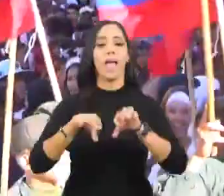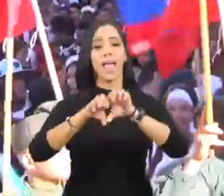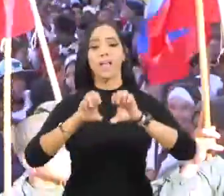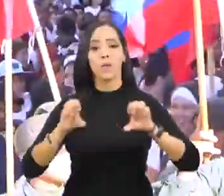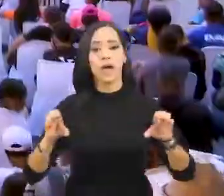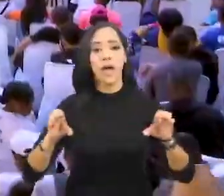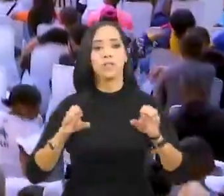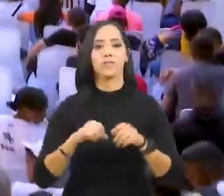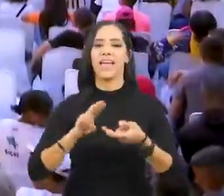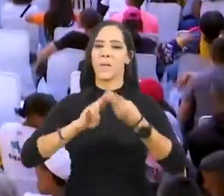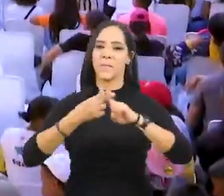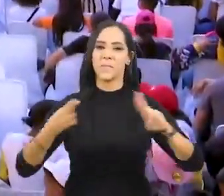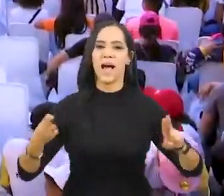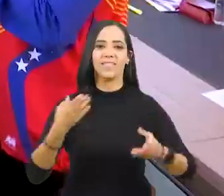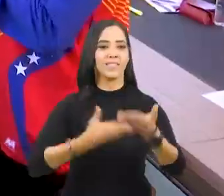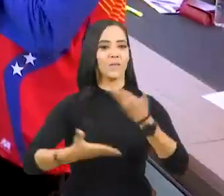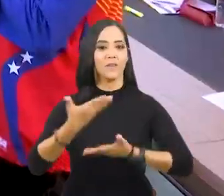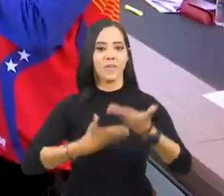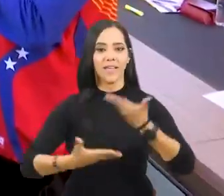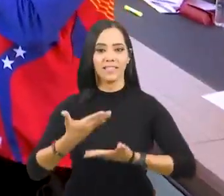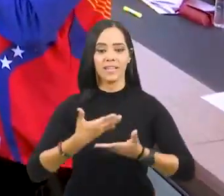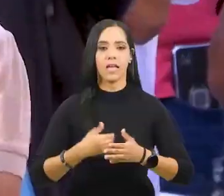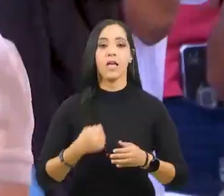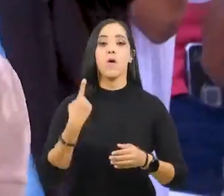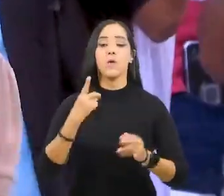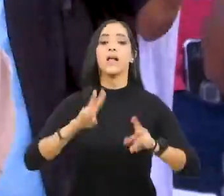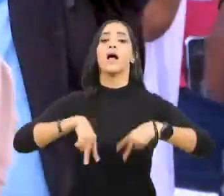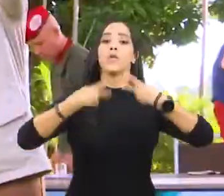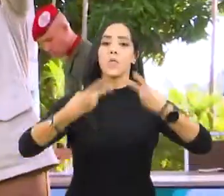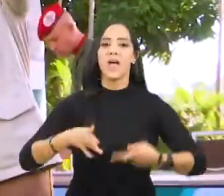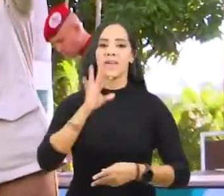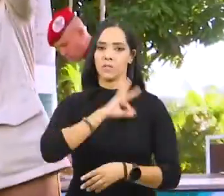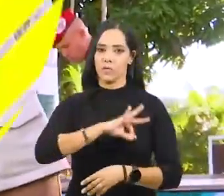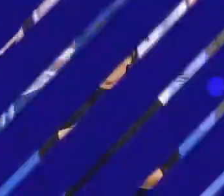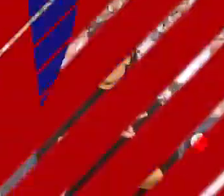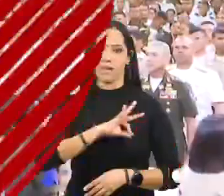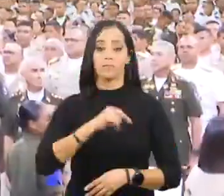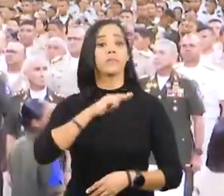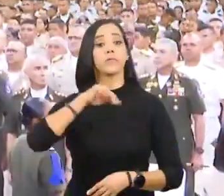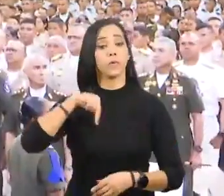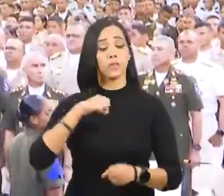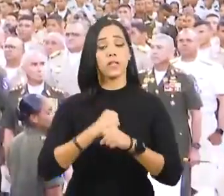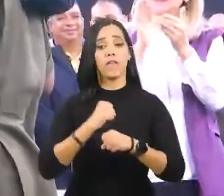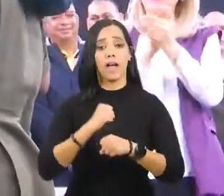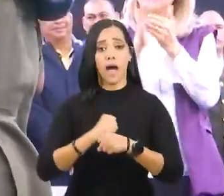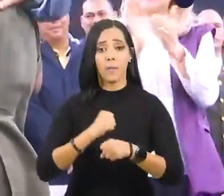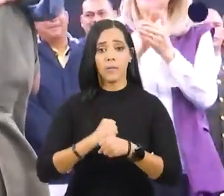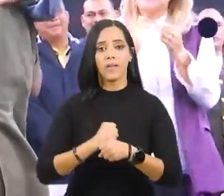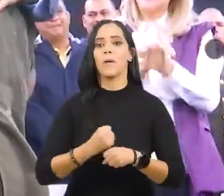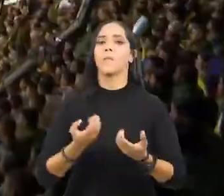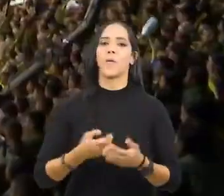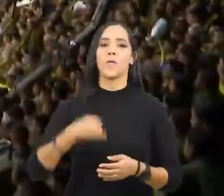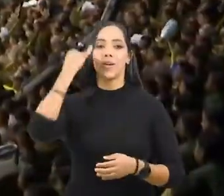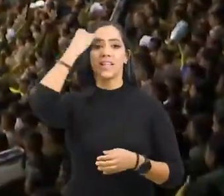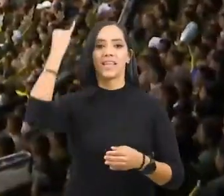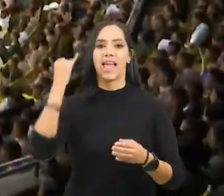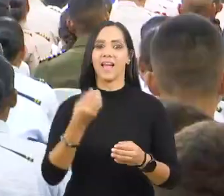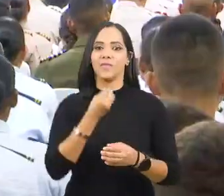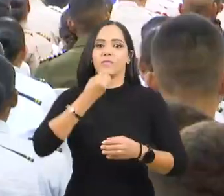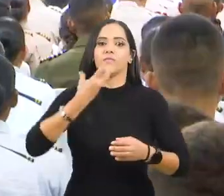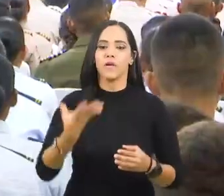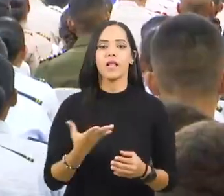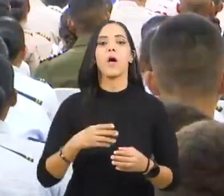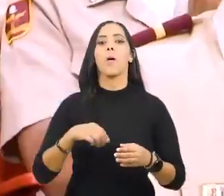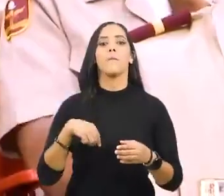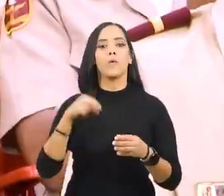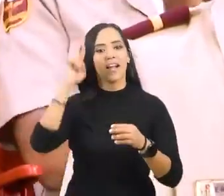cultos, educados, en paz, en convivencia. Una nueva sociedad. Nosotros trabajamos por un ideal